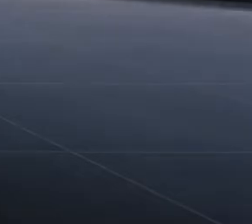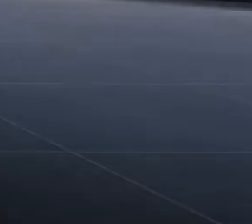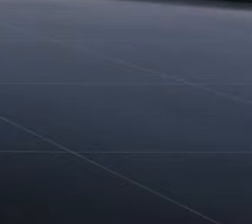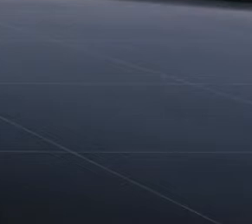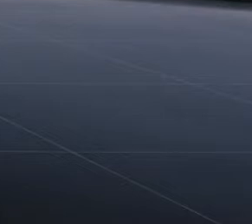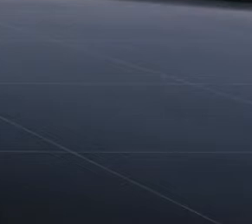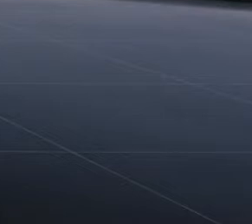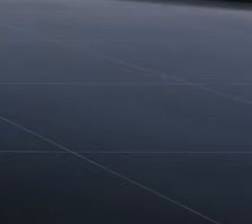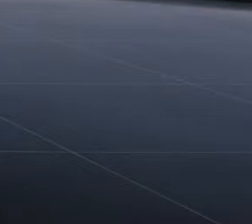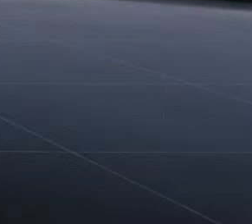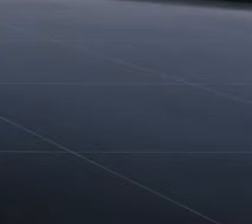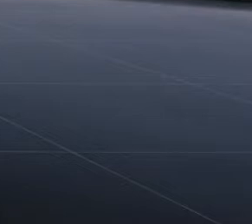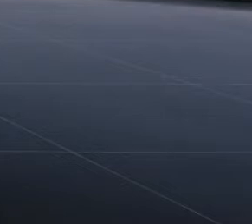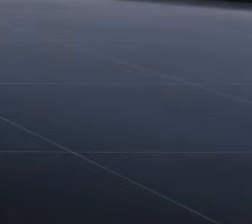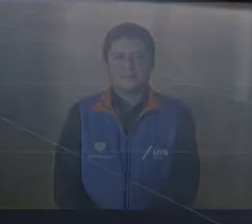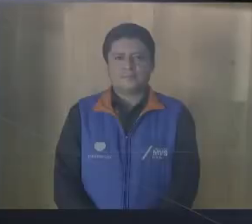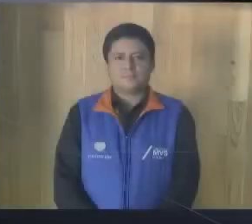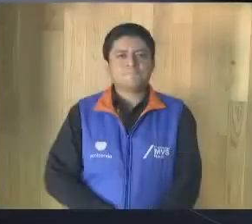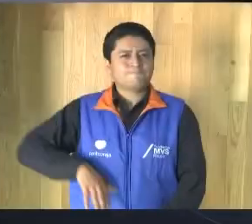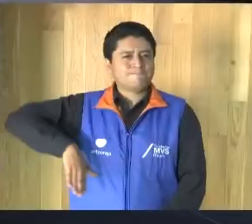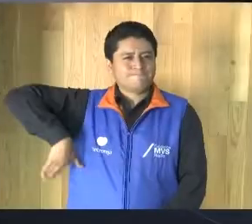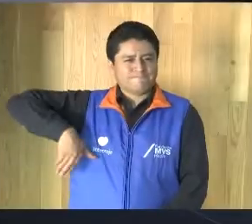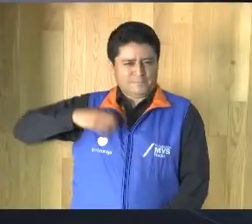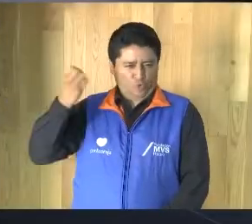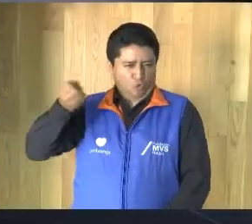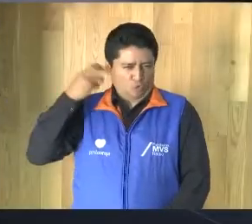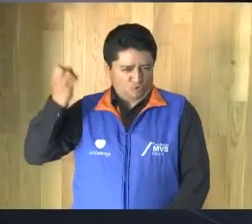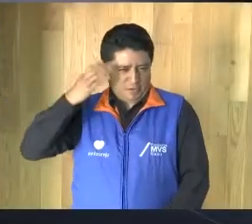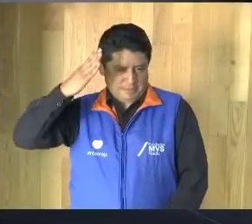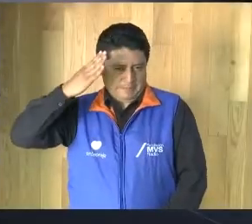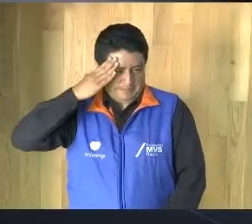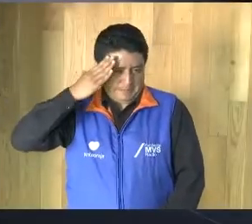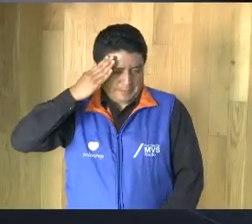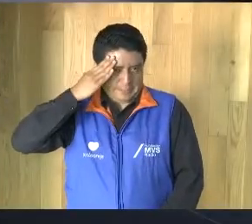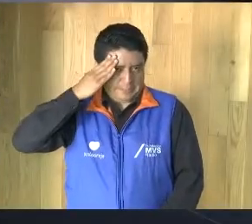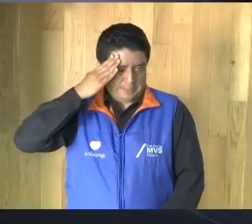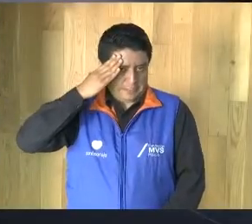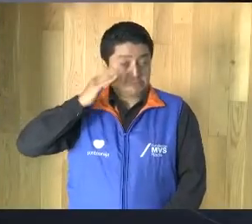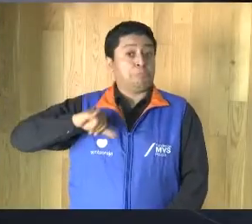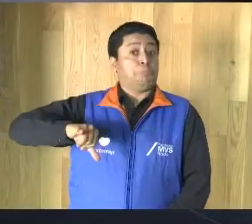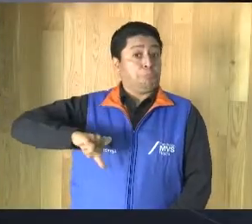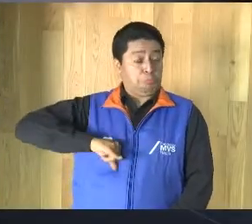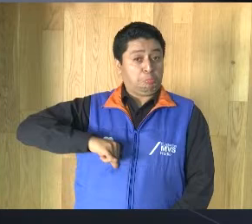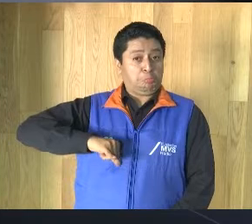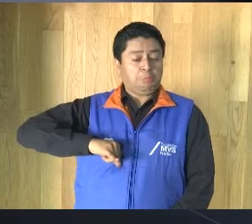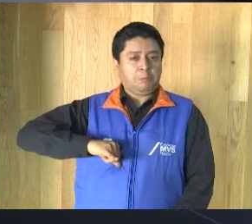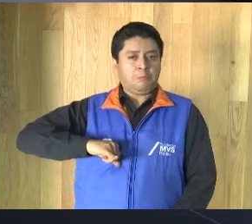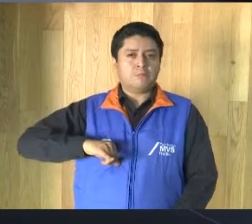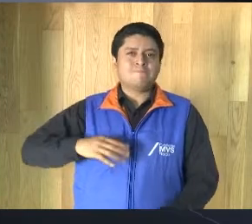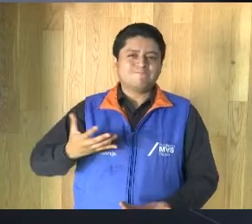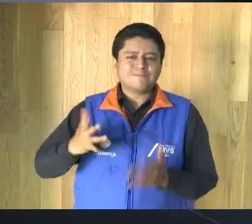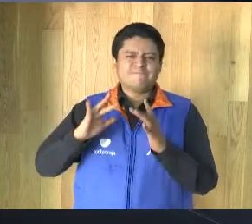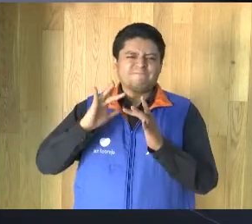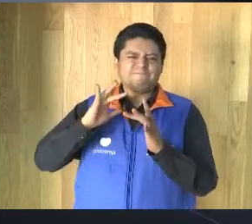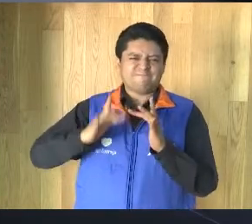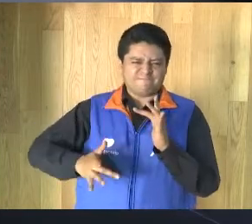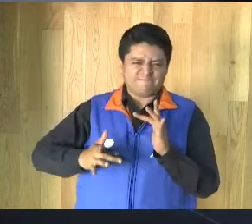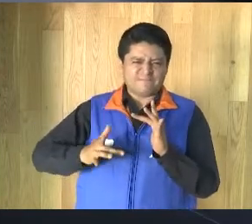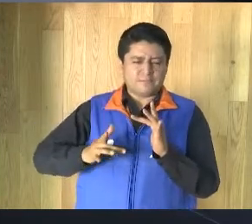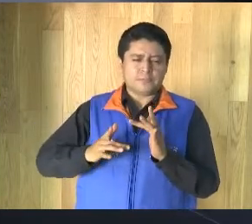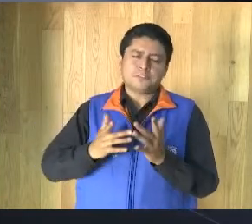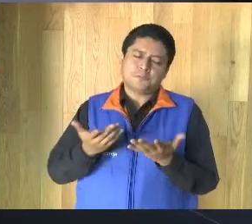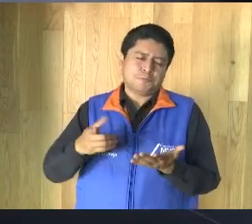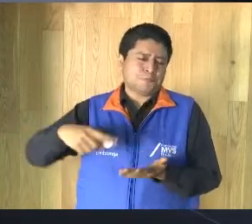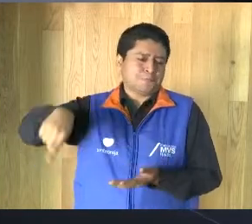Bien, pues está muy interesante nuestra conferencia magistral, Mari Carmen, y vamos a continuar en un momento. En estos temas de en